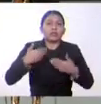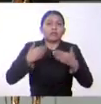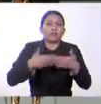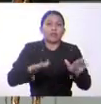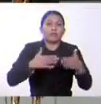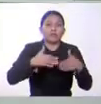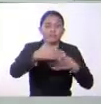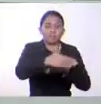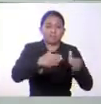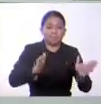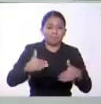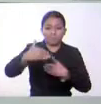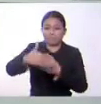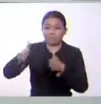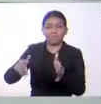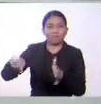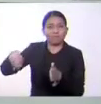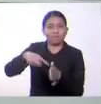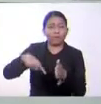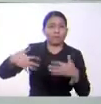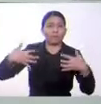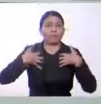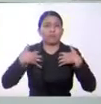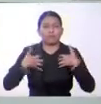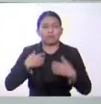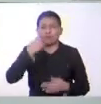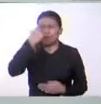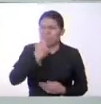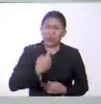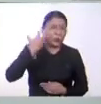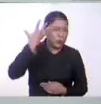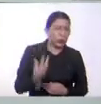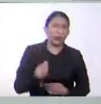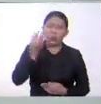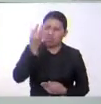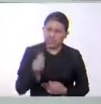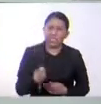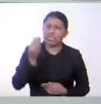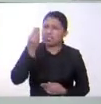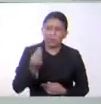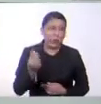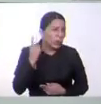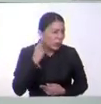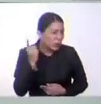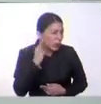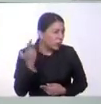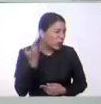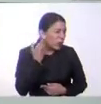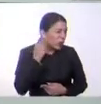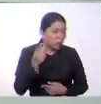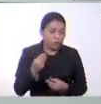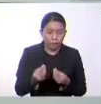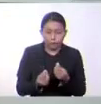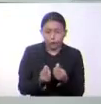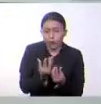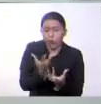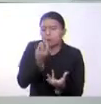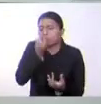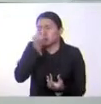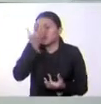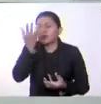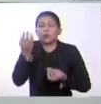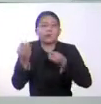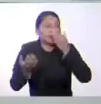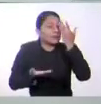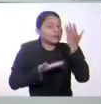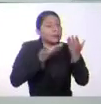de la vida. Un mercenario que a diario levanta el ruido de tu floresta y aroma. Porque